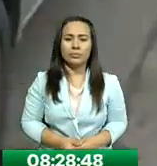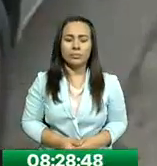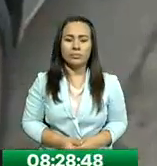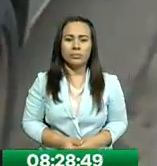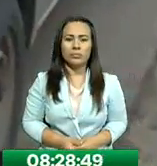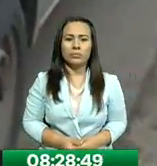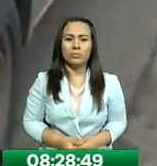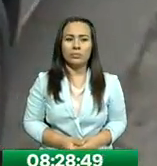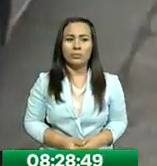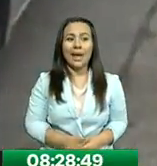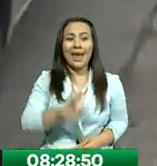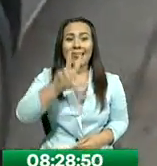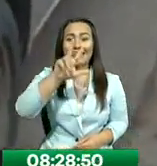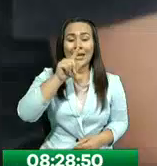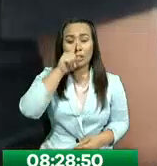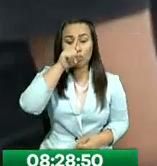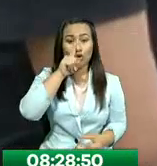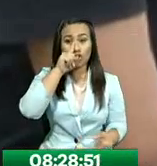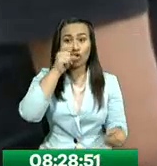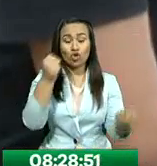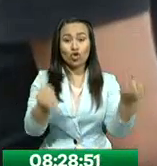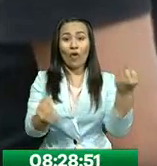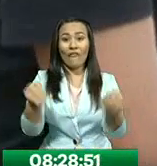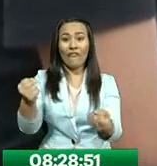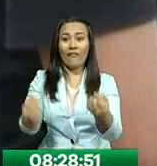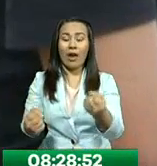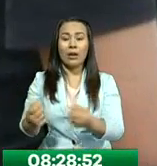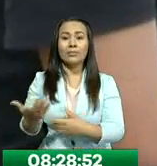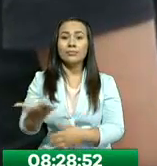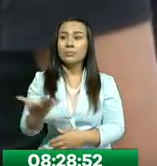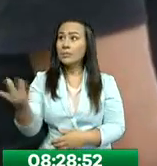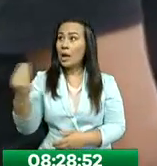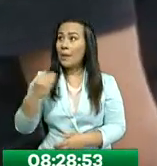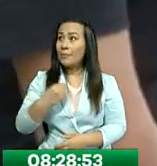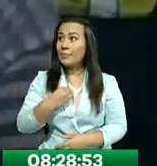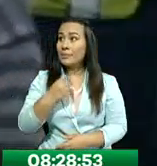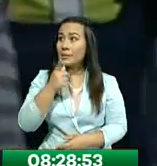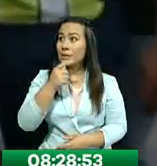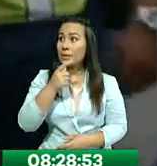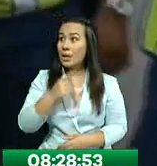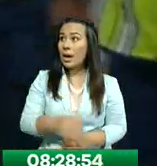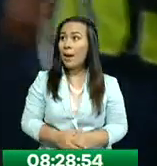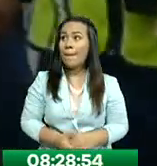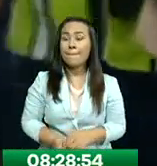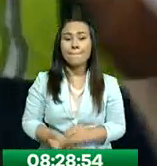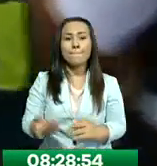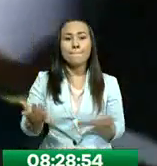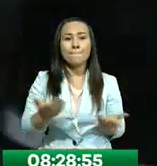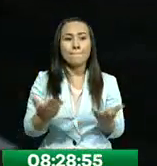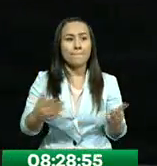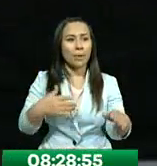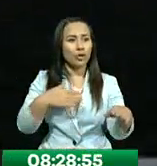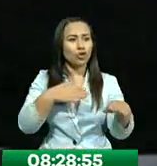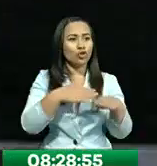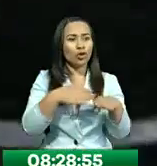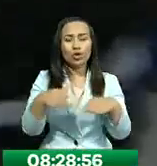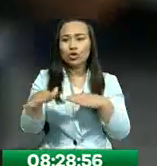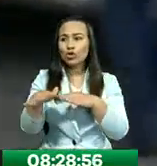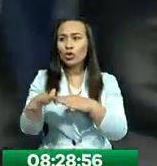Aquí tres choferes quedaron en calidad de retenidos, entre ellos el que presuntamente ocasionó la múltiple colisión de los